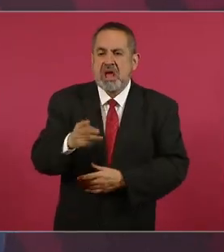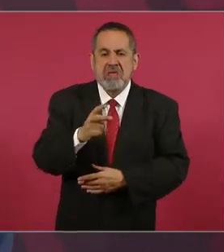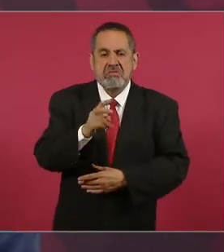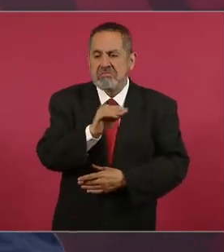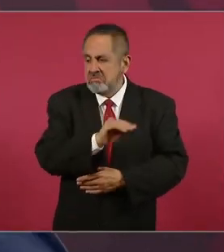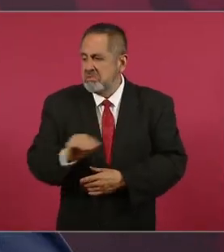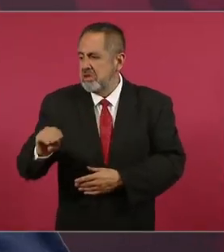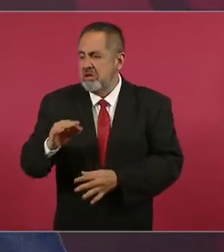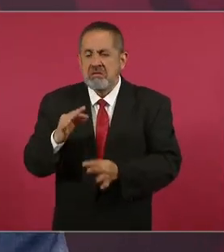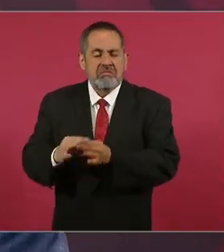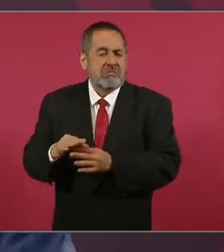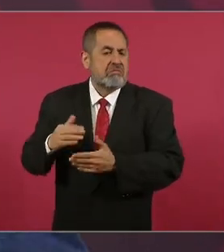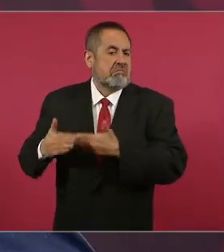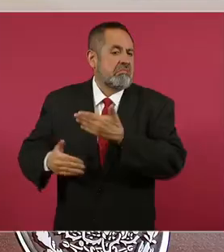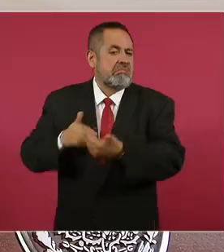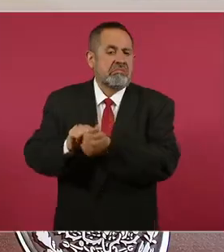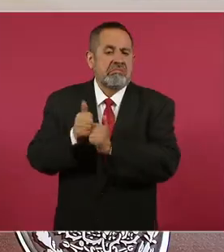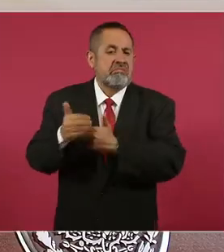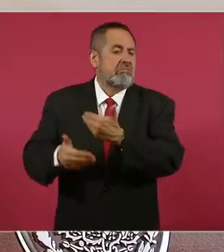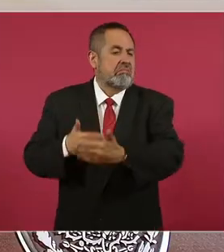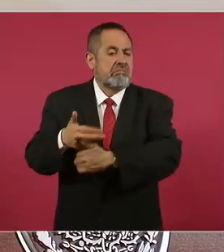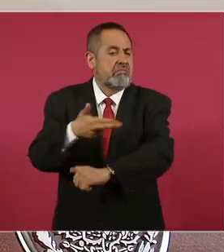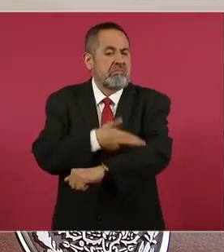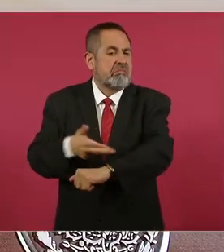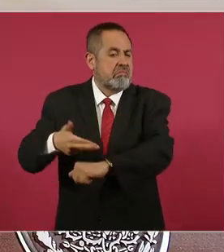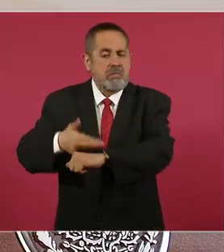porque a partir de ahí ha habido